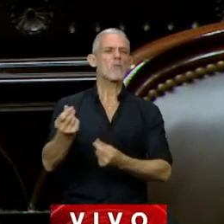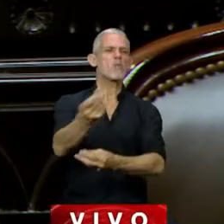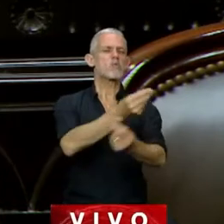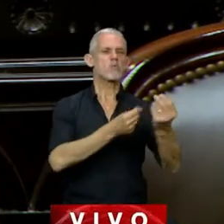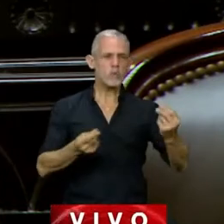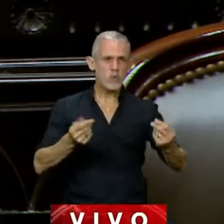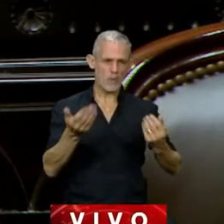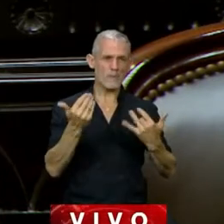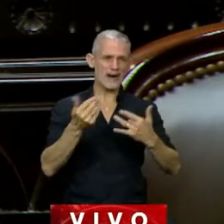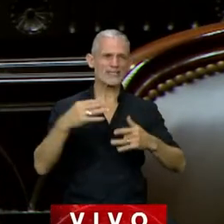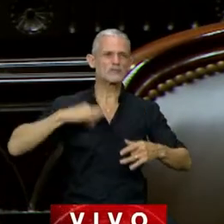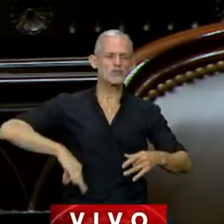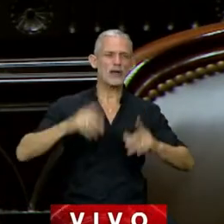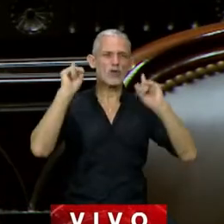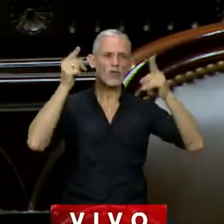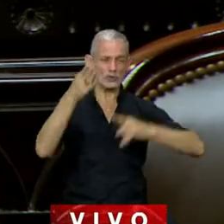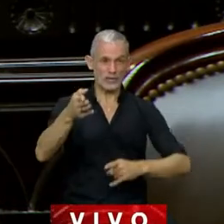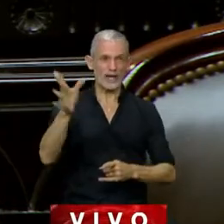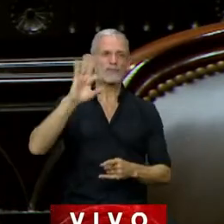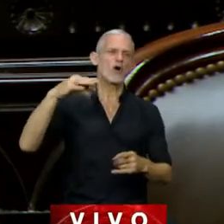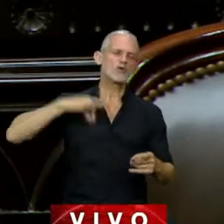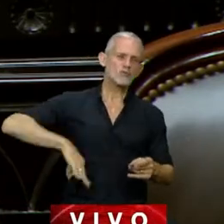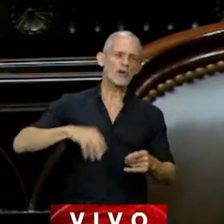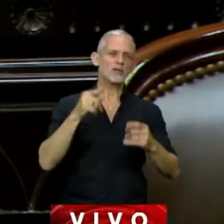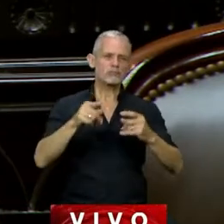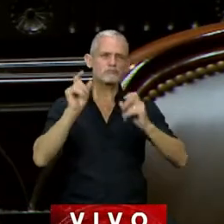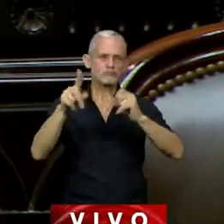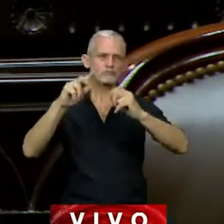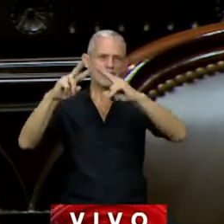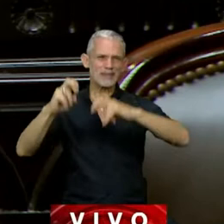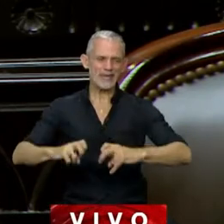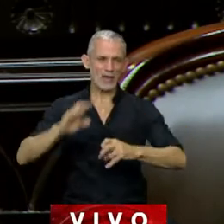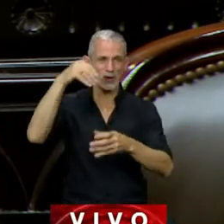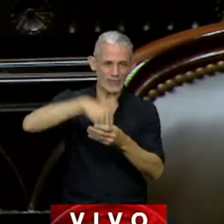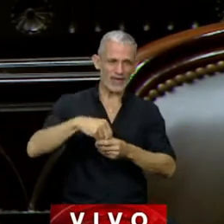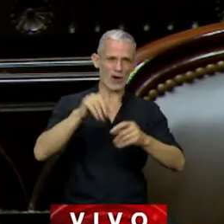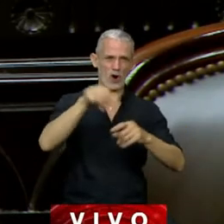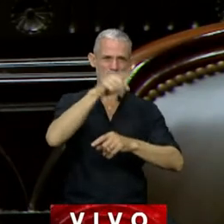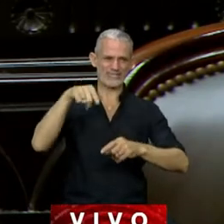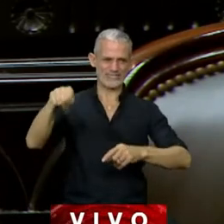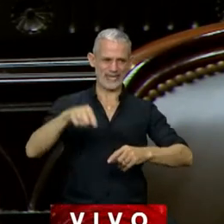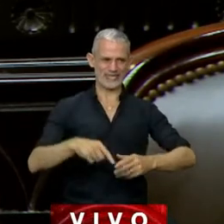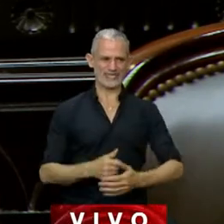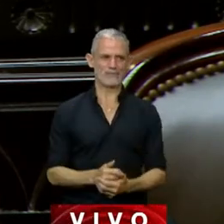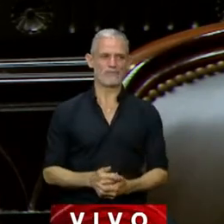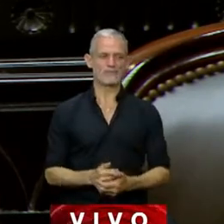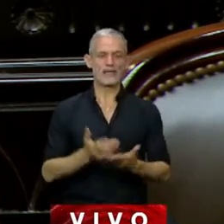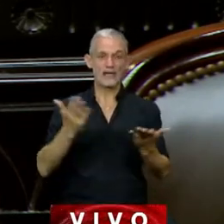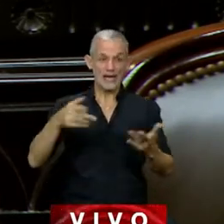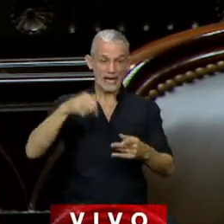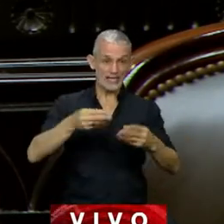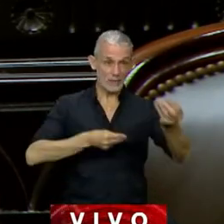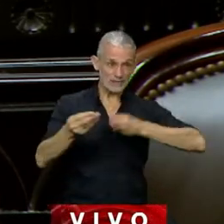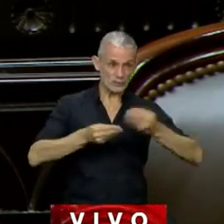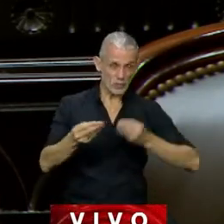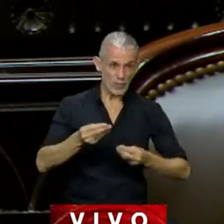adquisitivo, en los salarios docentes, en los salarios de los investigadores del CONICET. Que no es este presupuesto el que